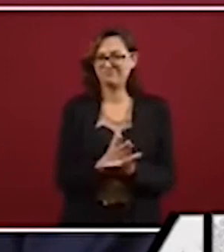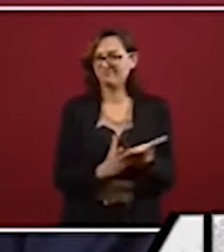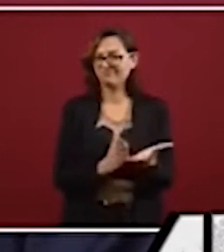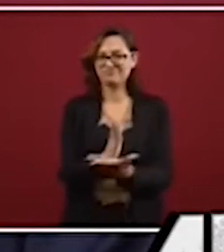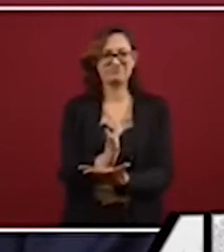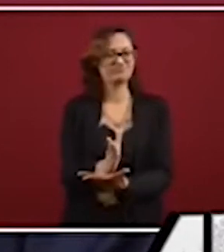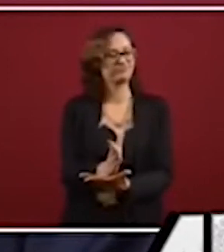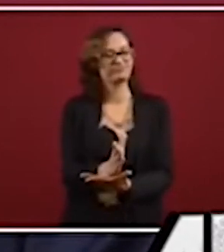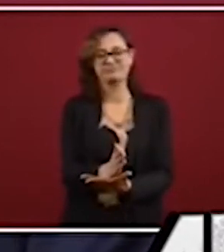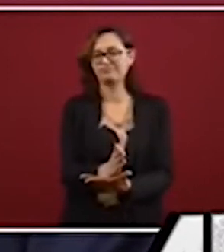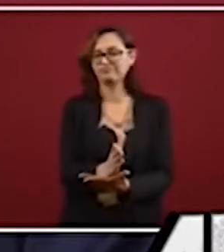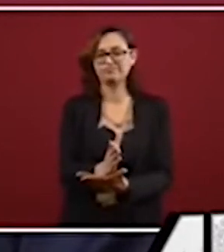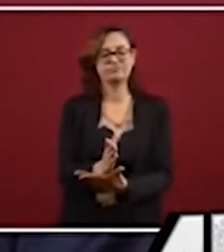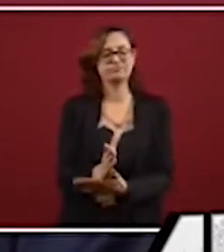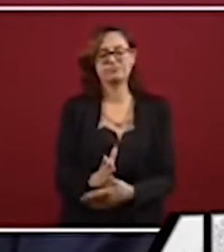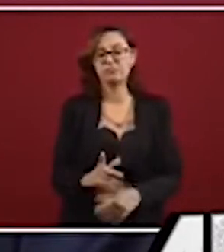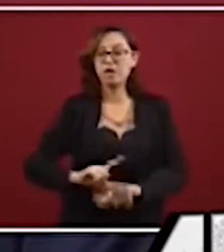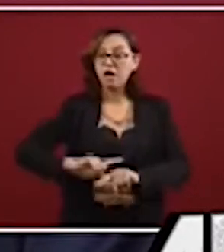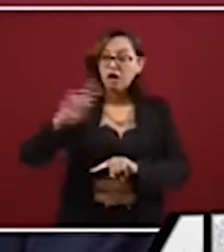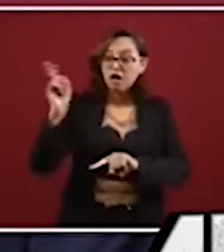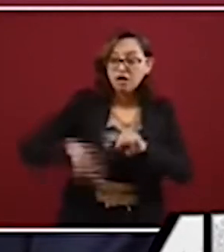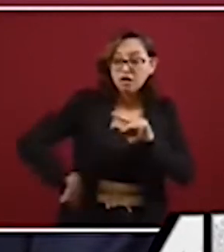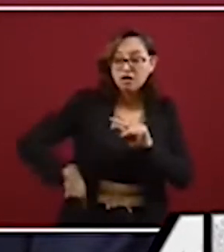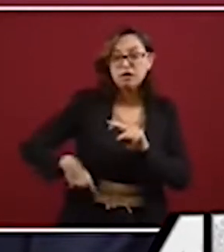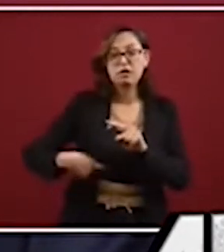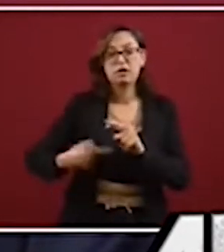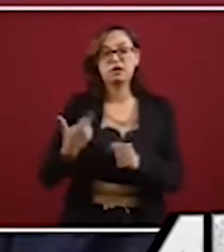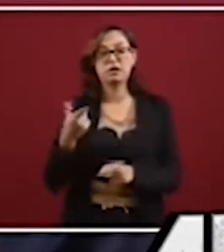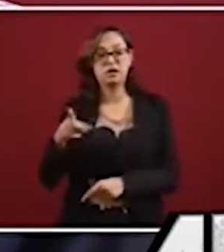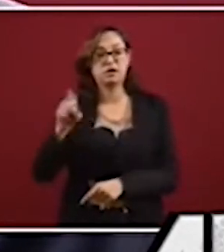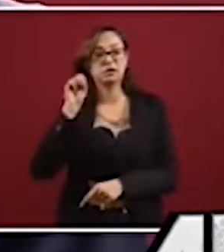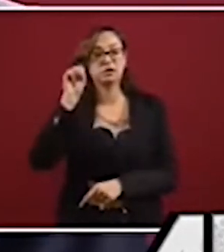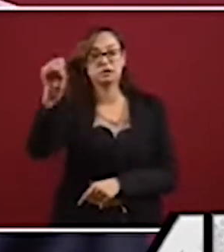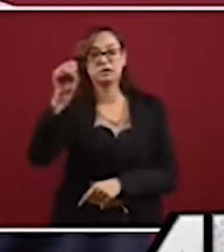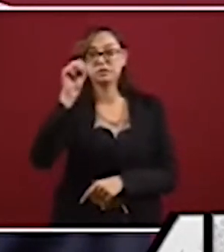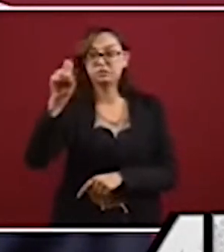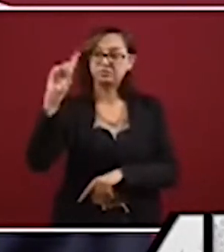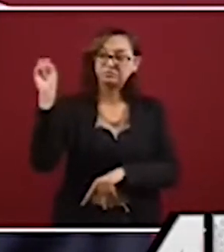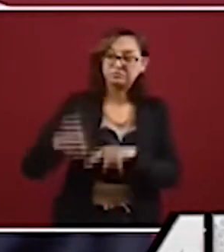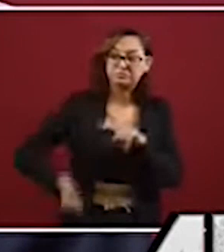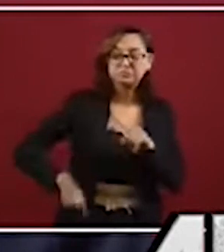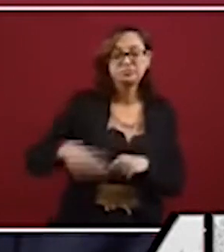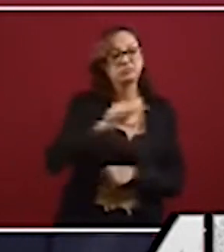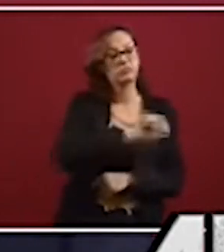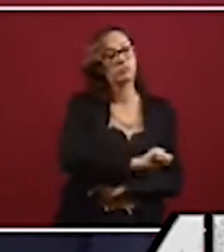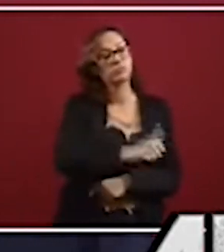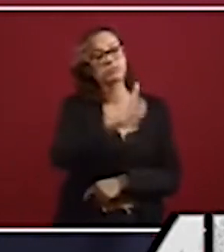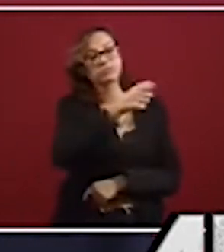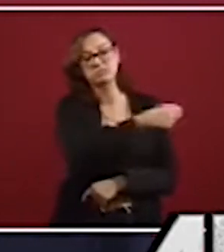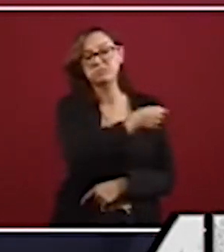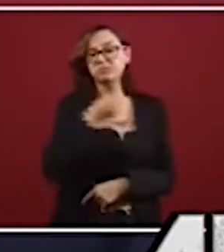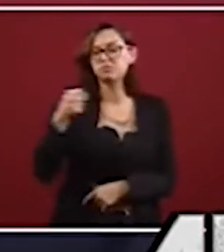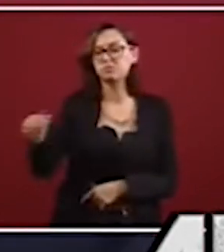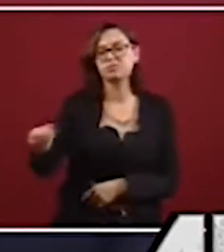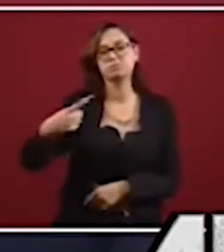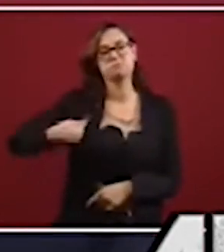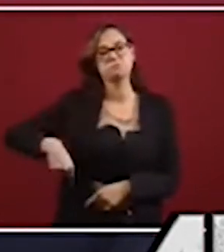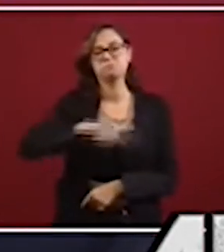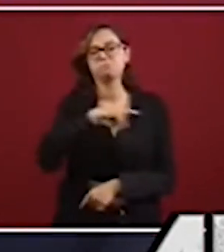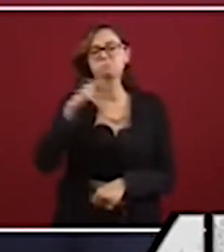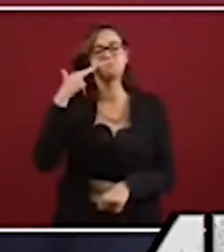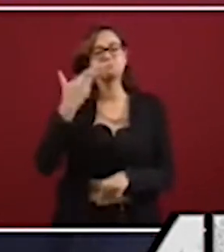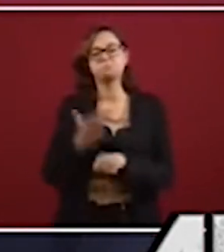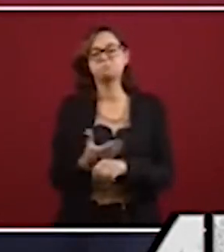a quitar a un dirigente para poner a otro dirigente. No nos corresponde. Ese